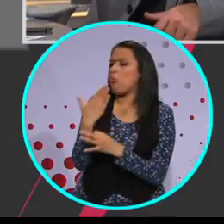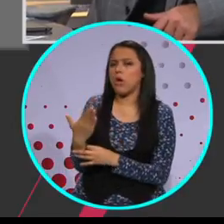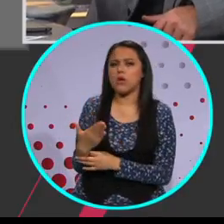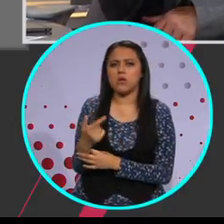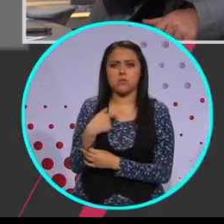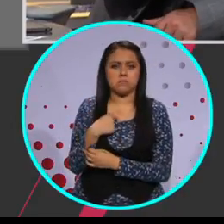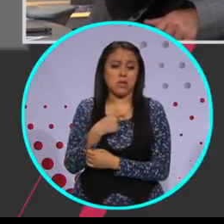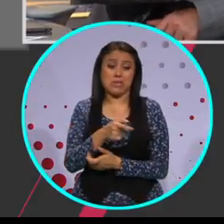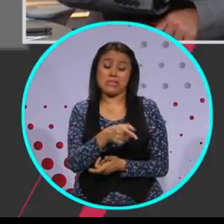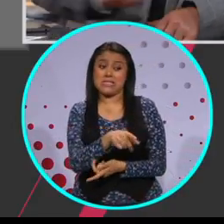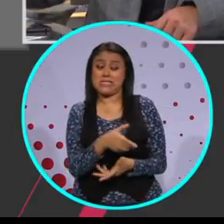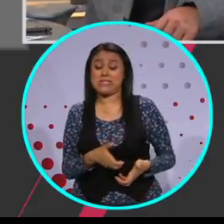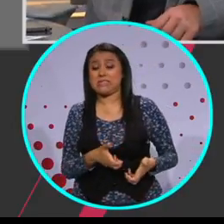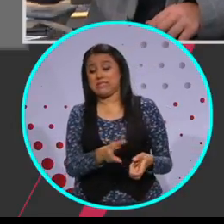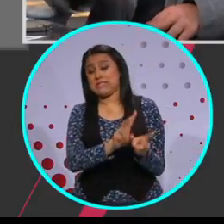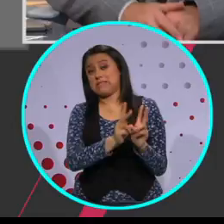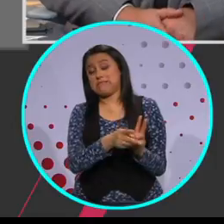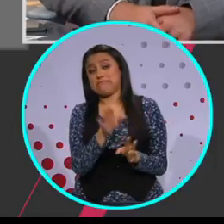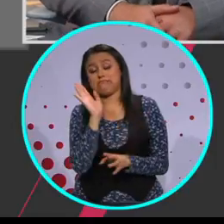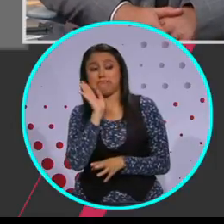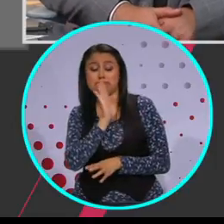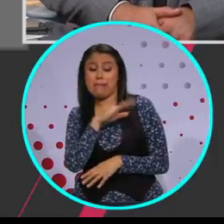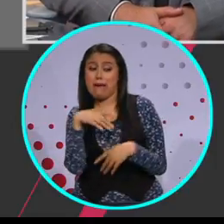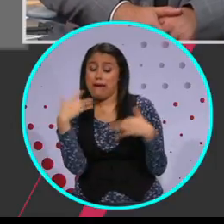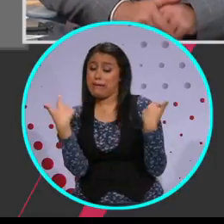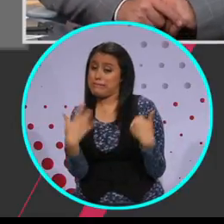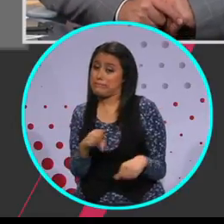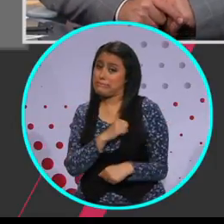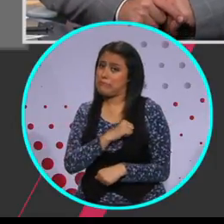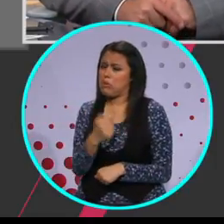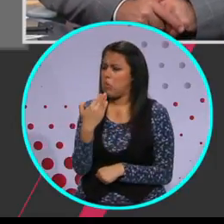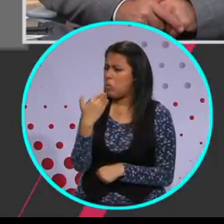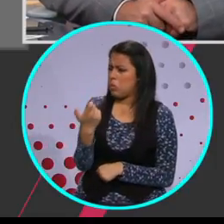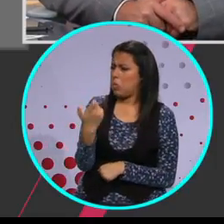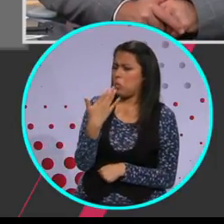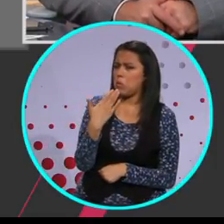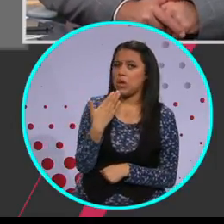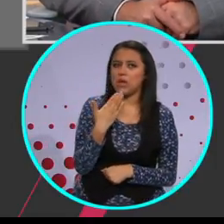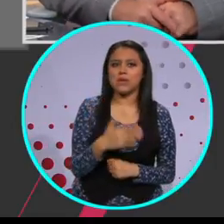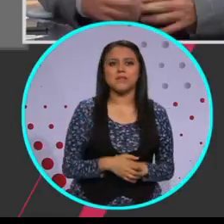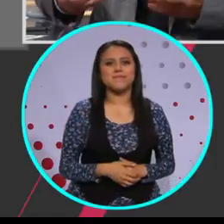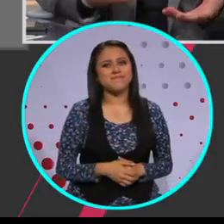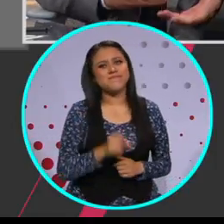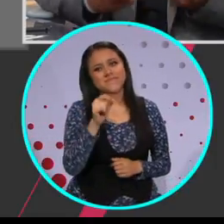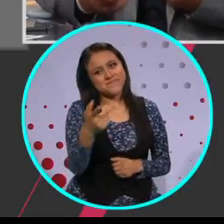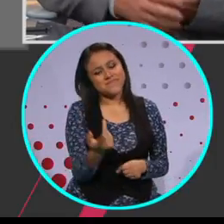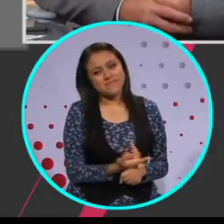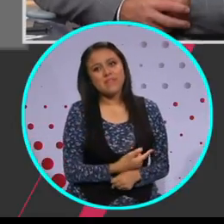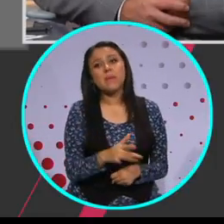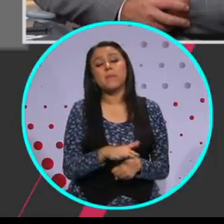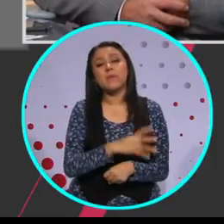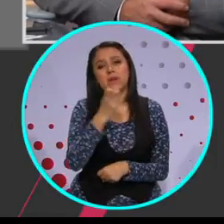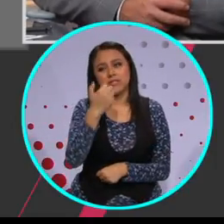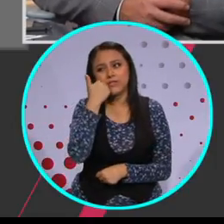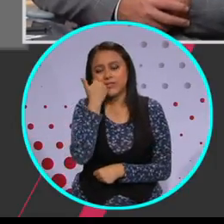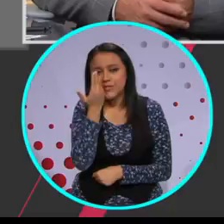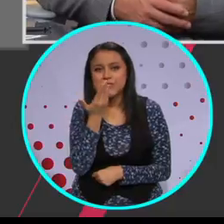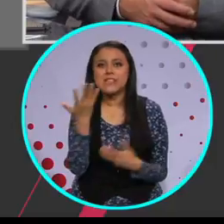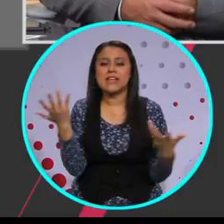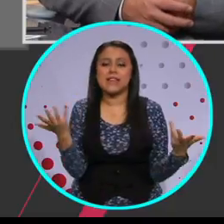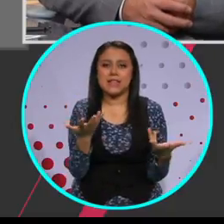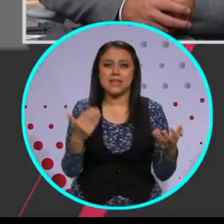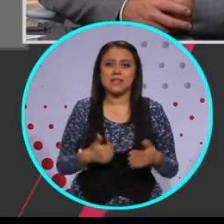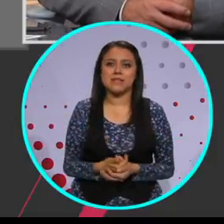mis vecinos ellos están muy mal es la forma contra la mexicana así es entonces nosotros traduciendo el tema